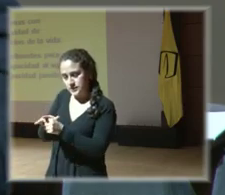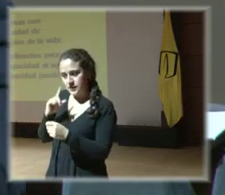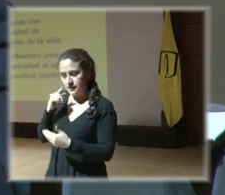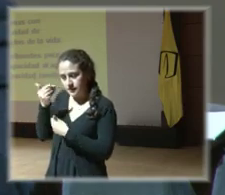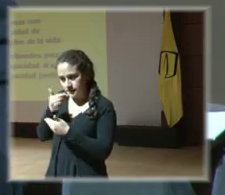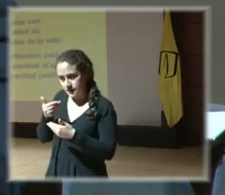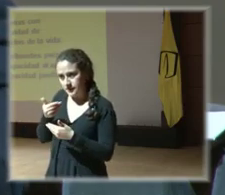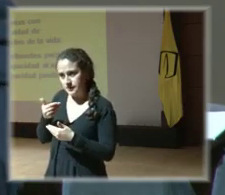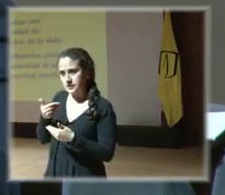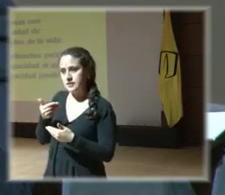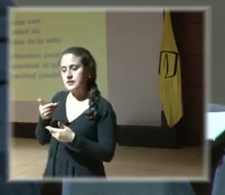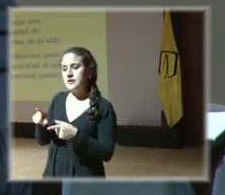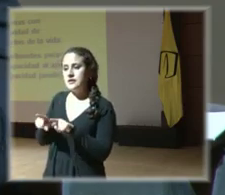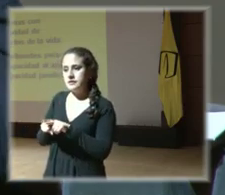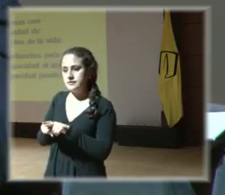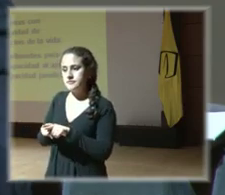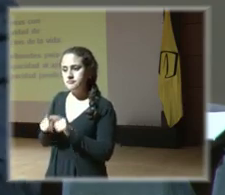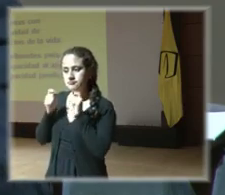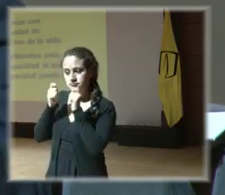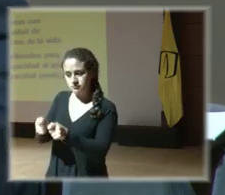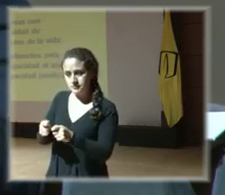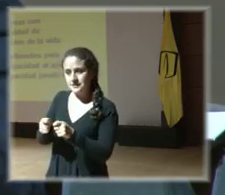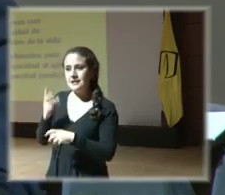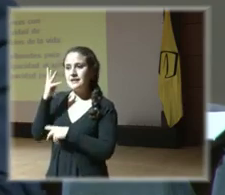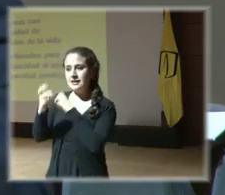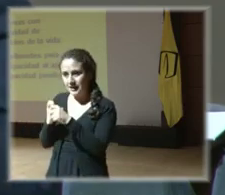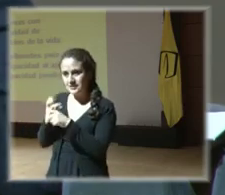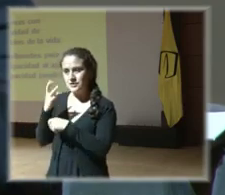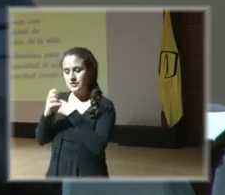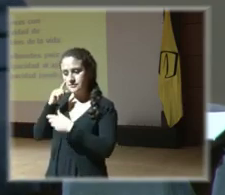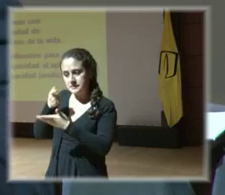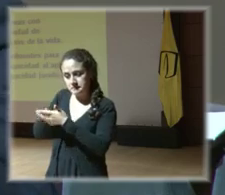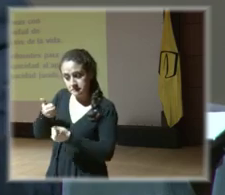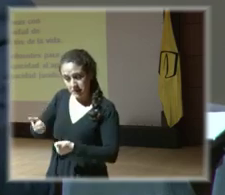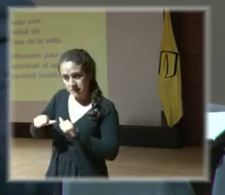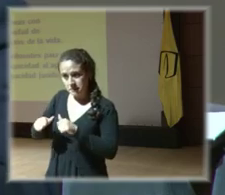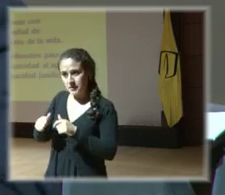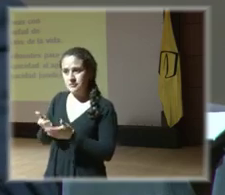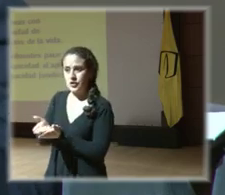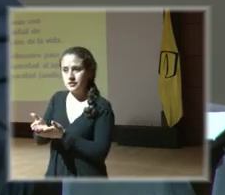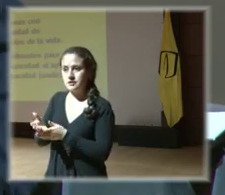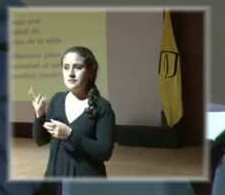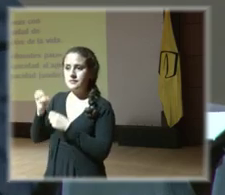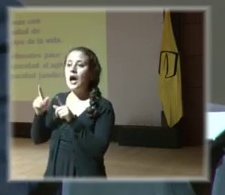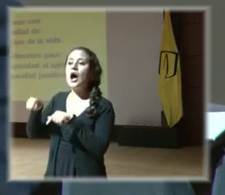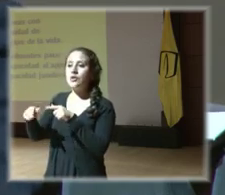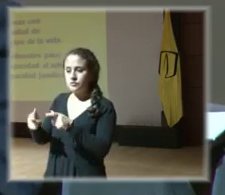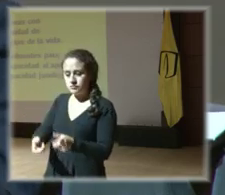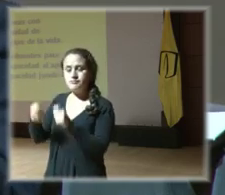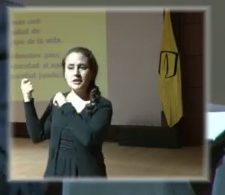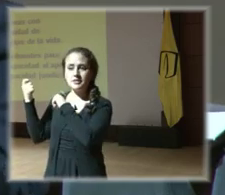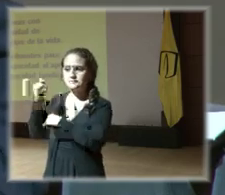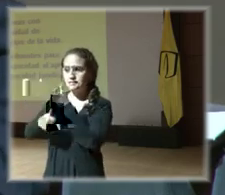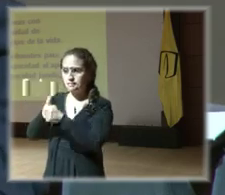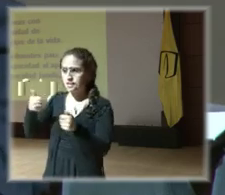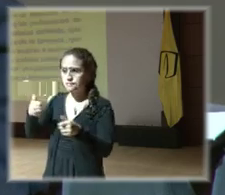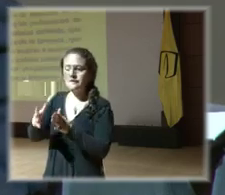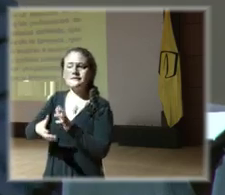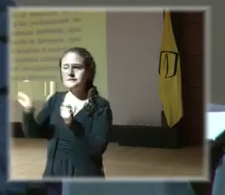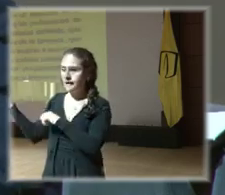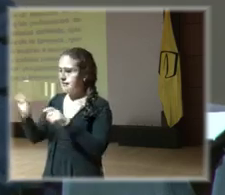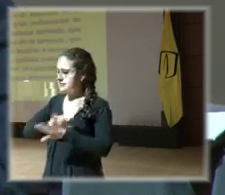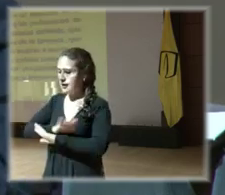las cuales dieron lugar a la intervención. Y a través de esto se están generando numerosos casos de levantamiento de interdicciones y